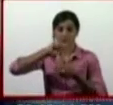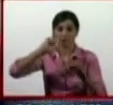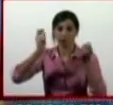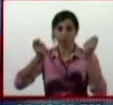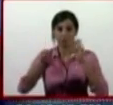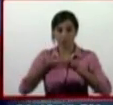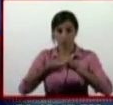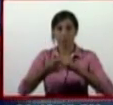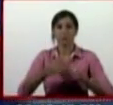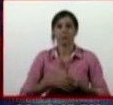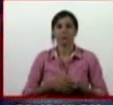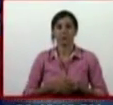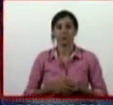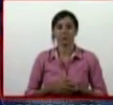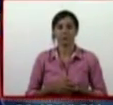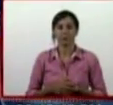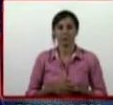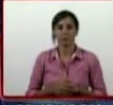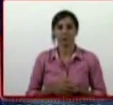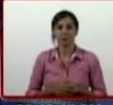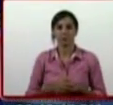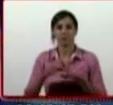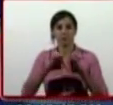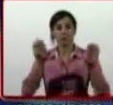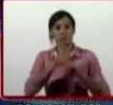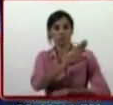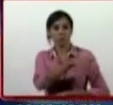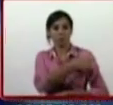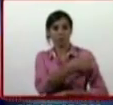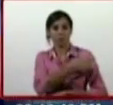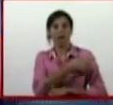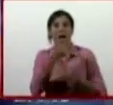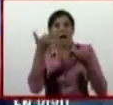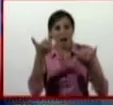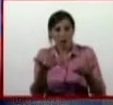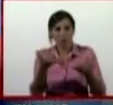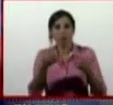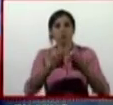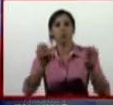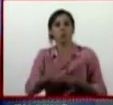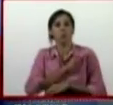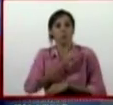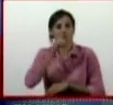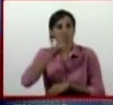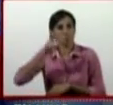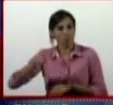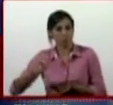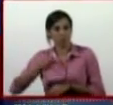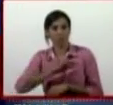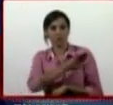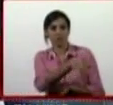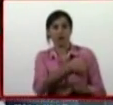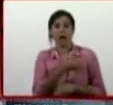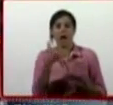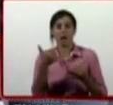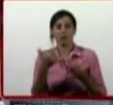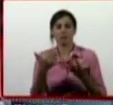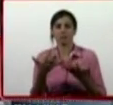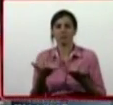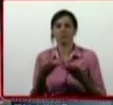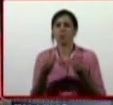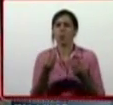estudiantil, universitaria, de educación superior a una educación del poder popular universitario. Pasamos ¿cómo, cómo ha